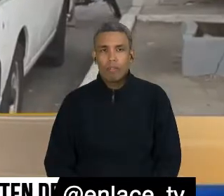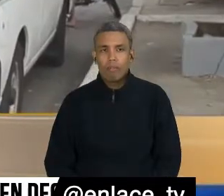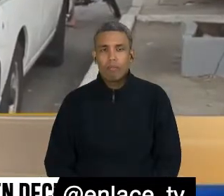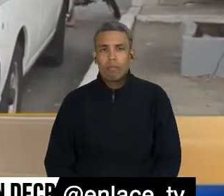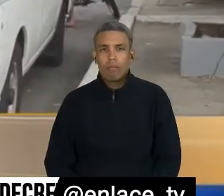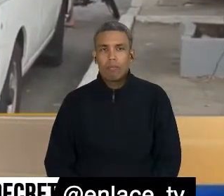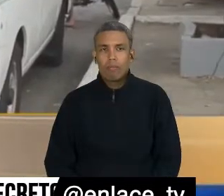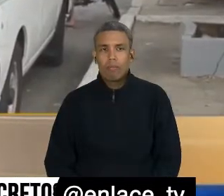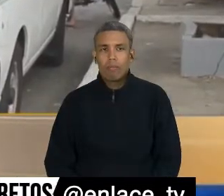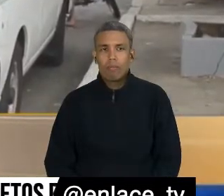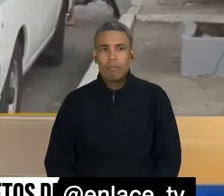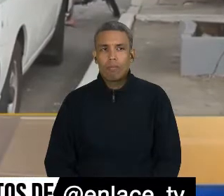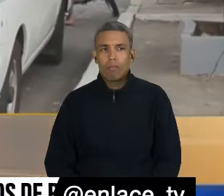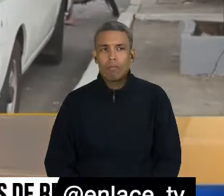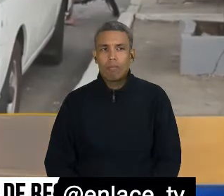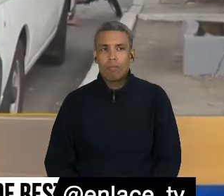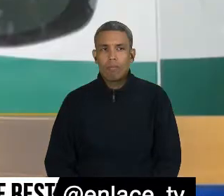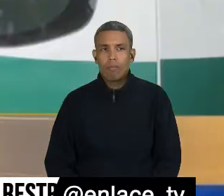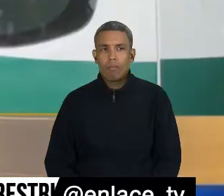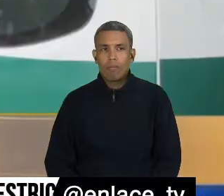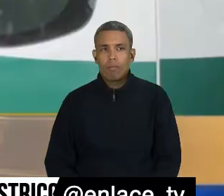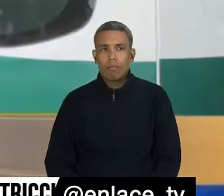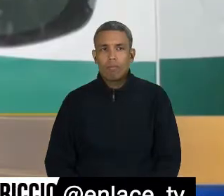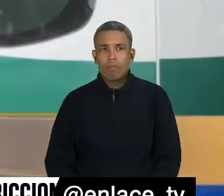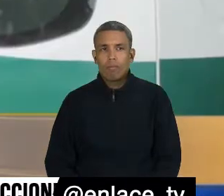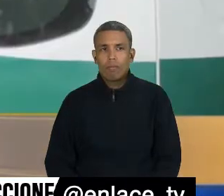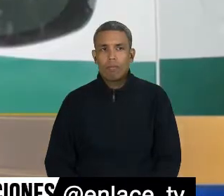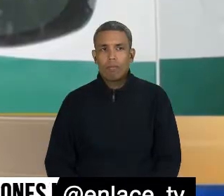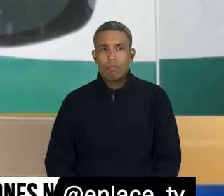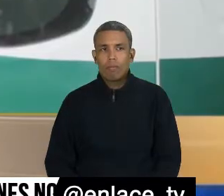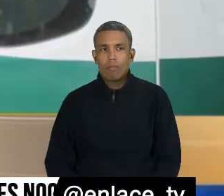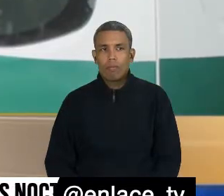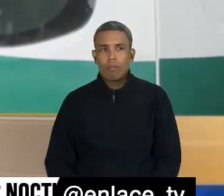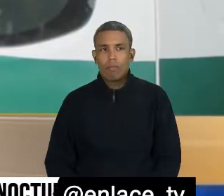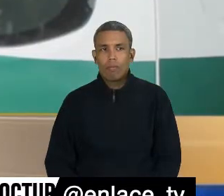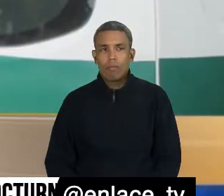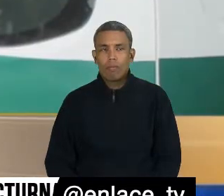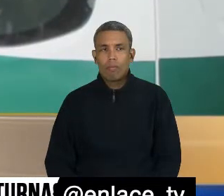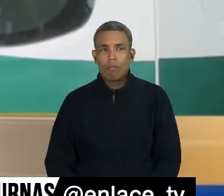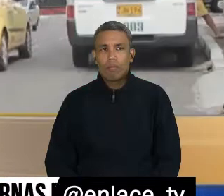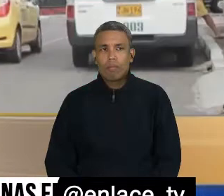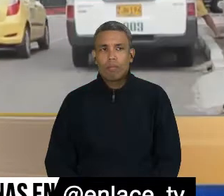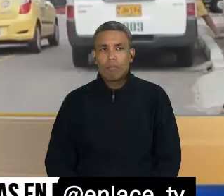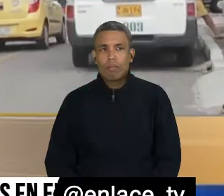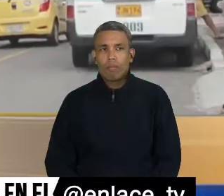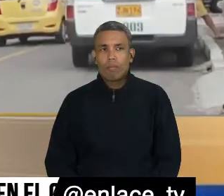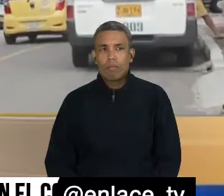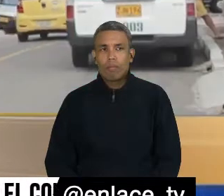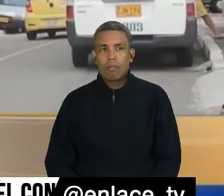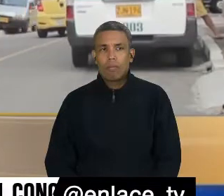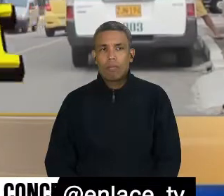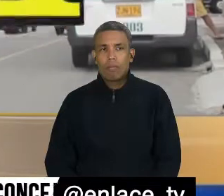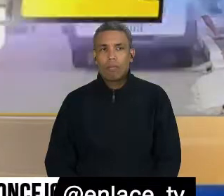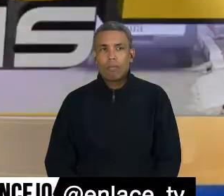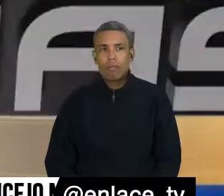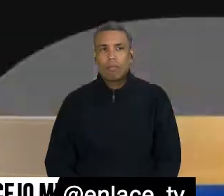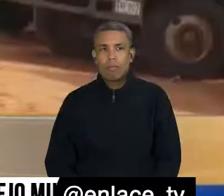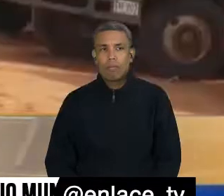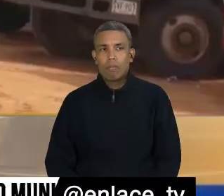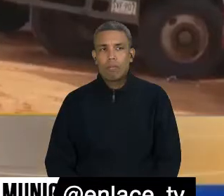A su casa los ladrones y le llevaron 19 millones de pesos. La víctima llegó a su casa y alcanzó a encontrar en ella a los asaltantes, que de inmediato huyeron del